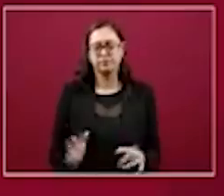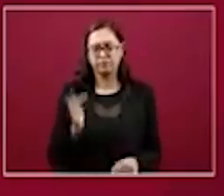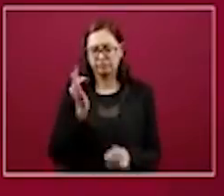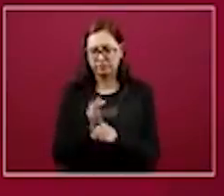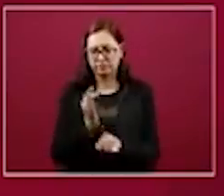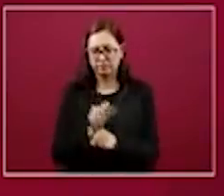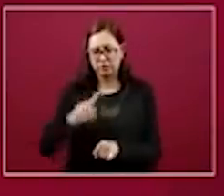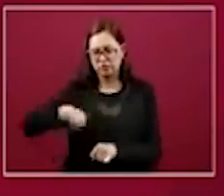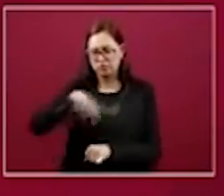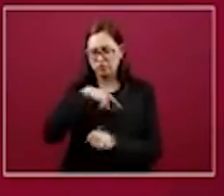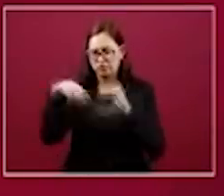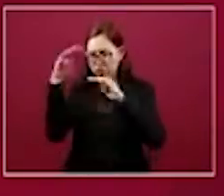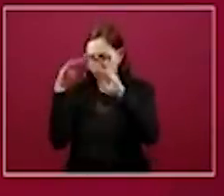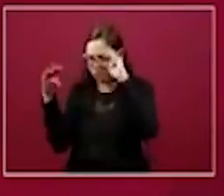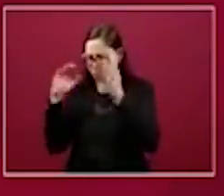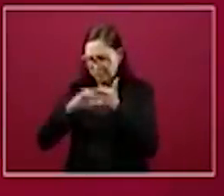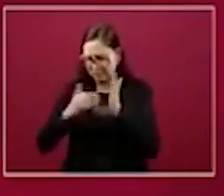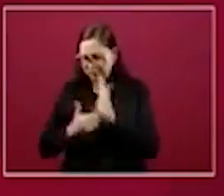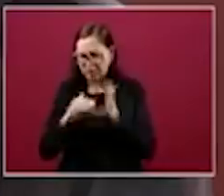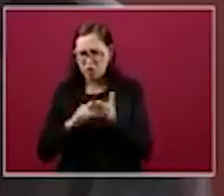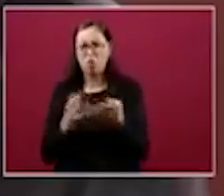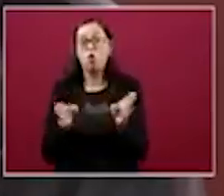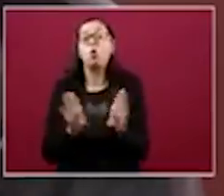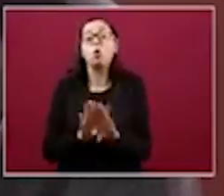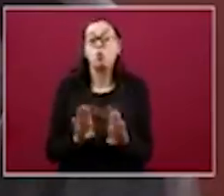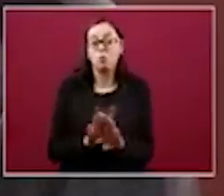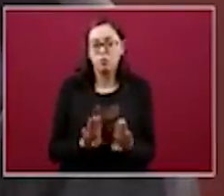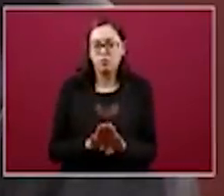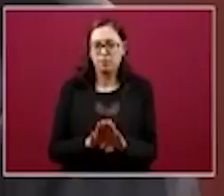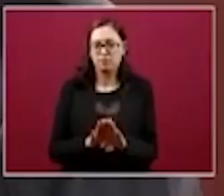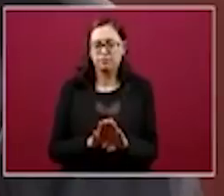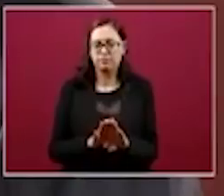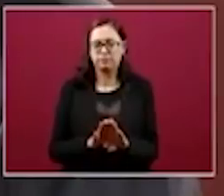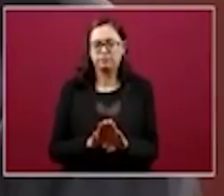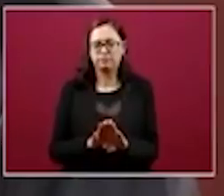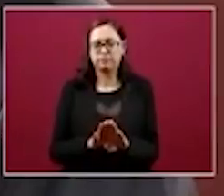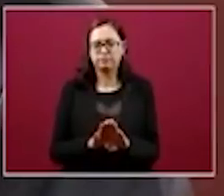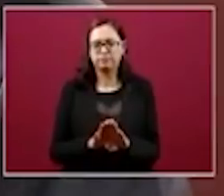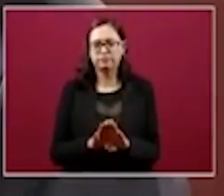definiendo el mecanismo para que, si